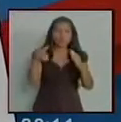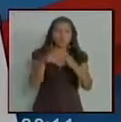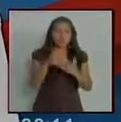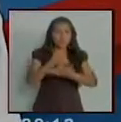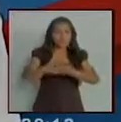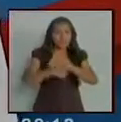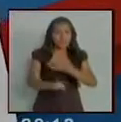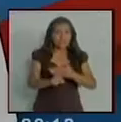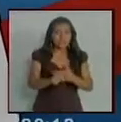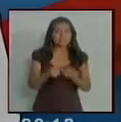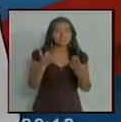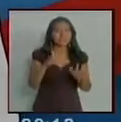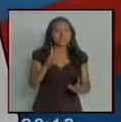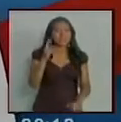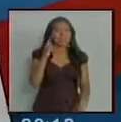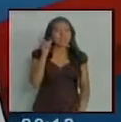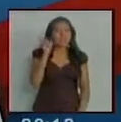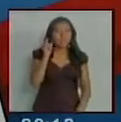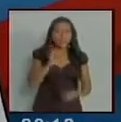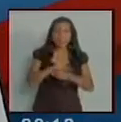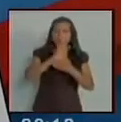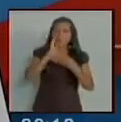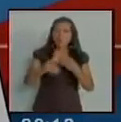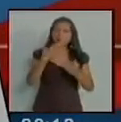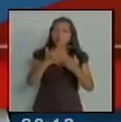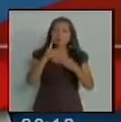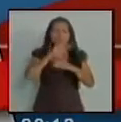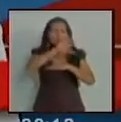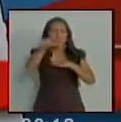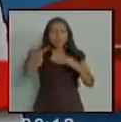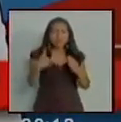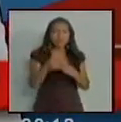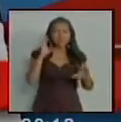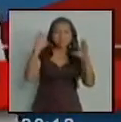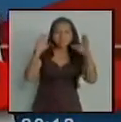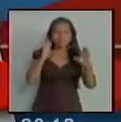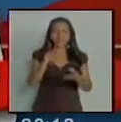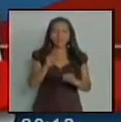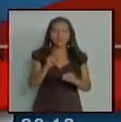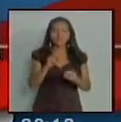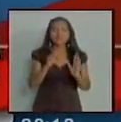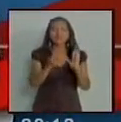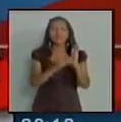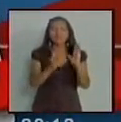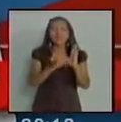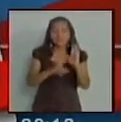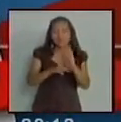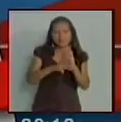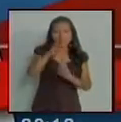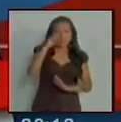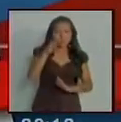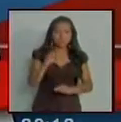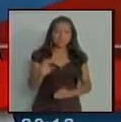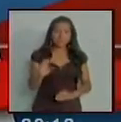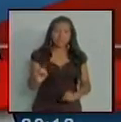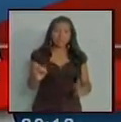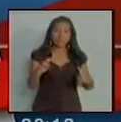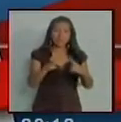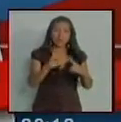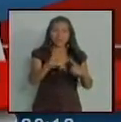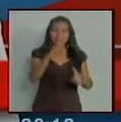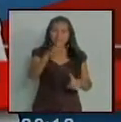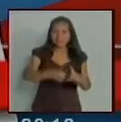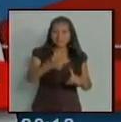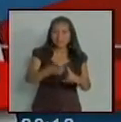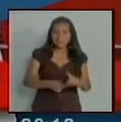audición neurológicamente todavía inmadura. Entonces el bebé es vulnerable a los sonidos, ¿no? De 0 a 3 meses el bebé está con una